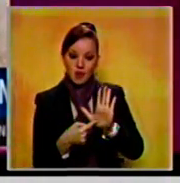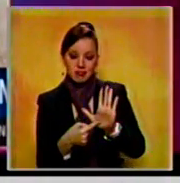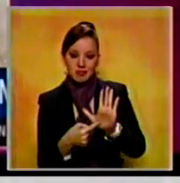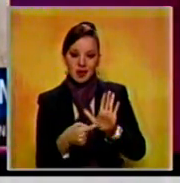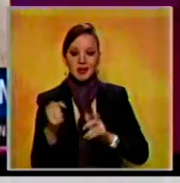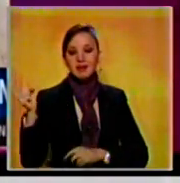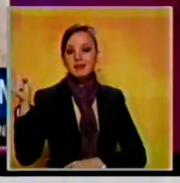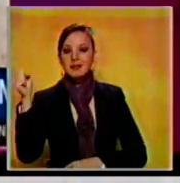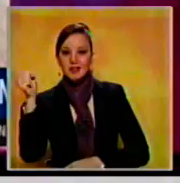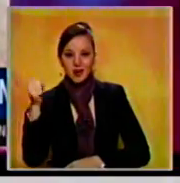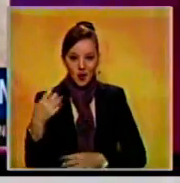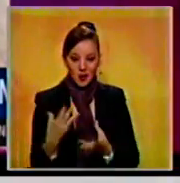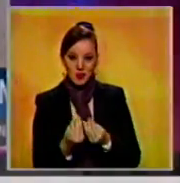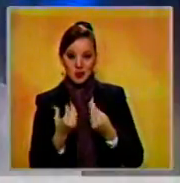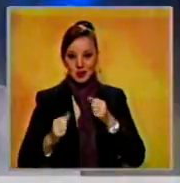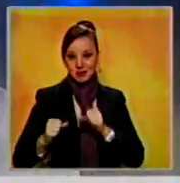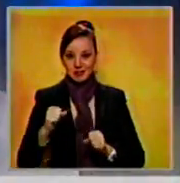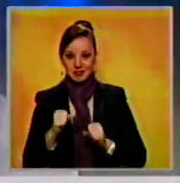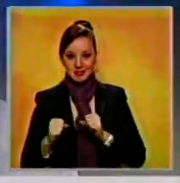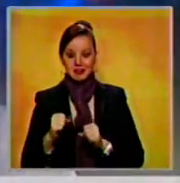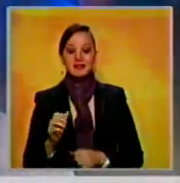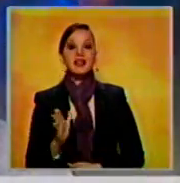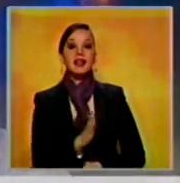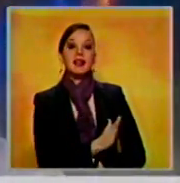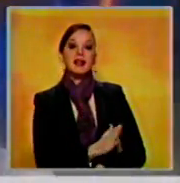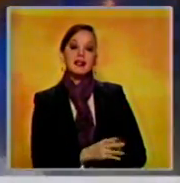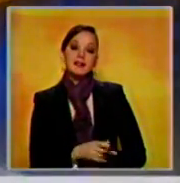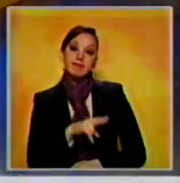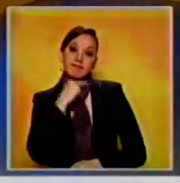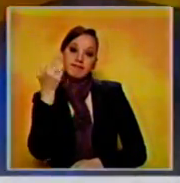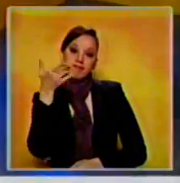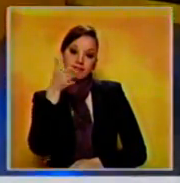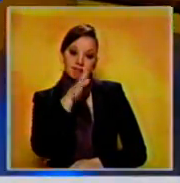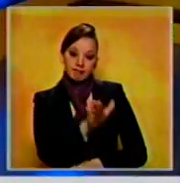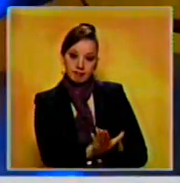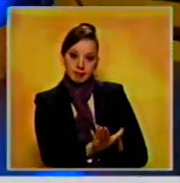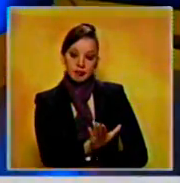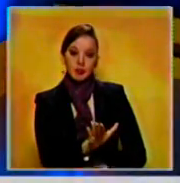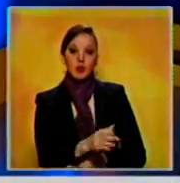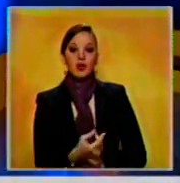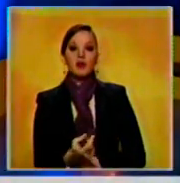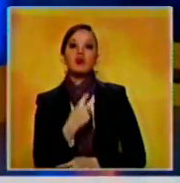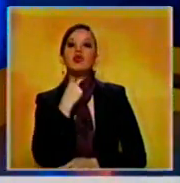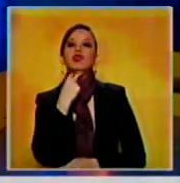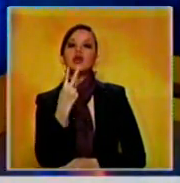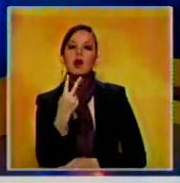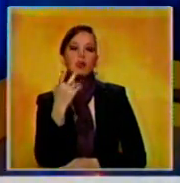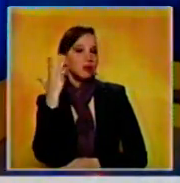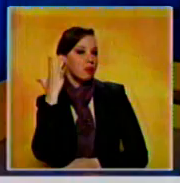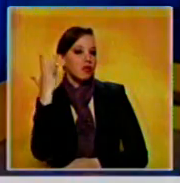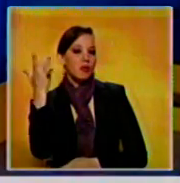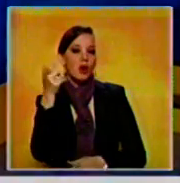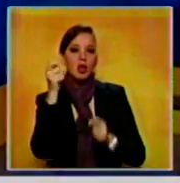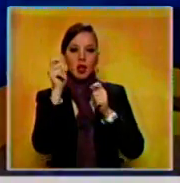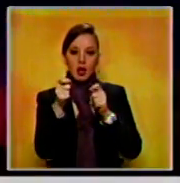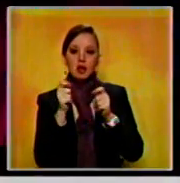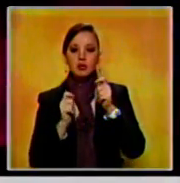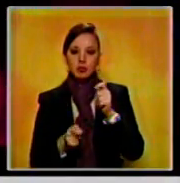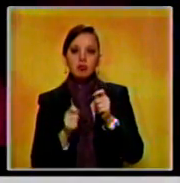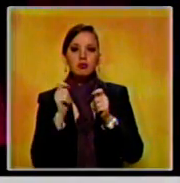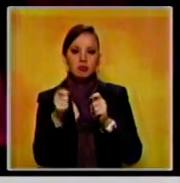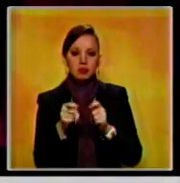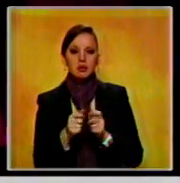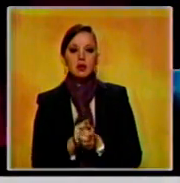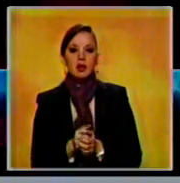y bailó con mucho sabor. Se apagó la voz de Una Garganta Salvaje, una de las voces más populares del rock, Joe Cocker. Como